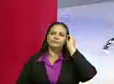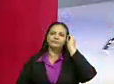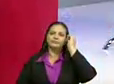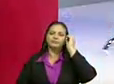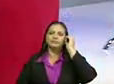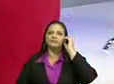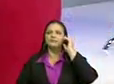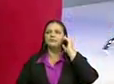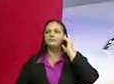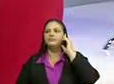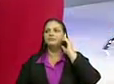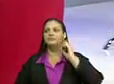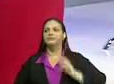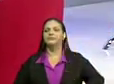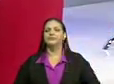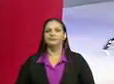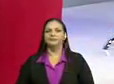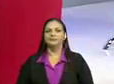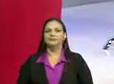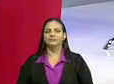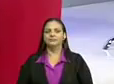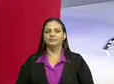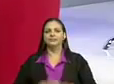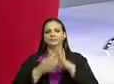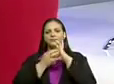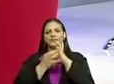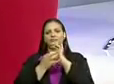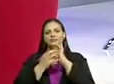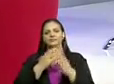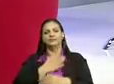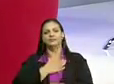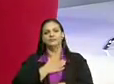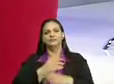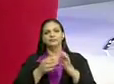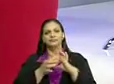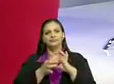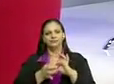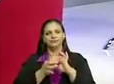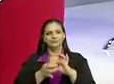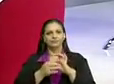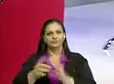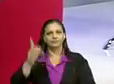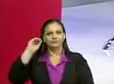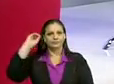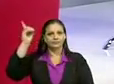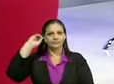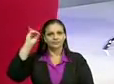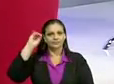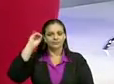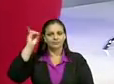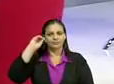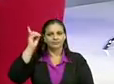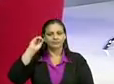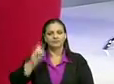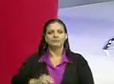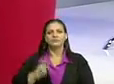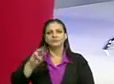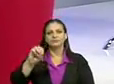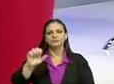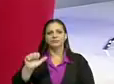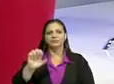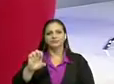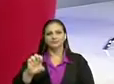Bueno, y también le damos un saludo para mi gran amiga, la asambleísta Mae Montaño, que la tenemos aquí. Así es. Que la vas a entrevistar. Más